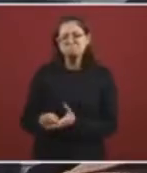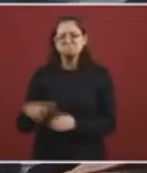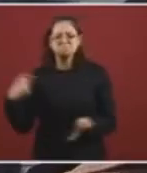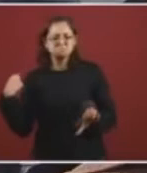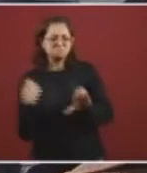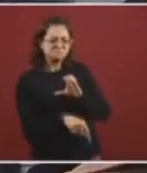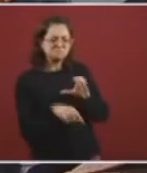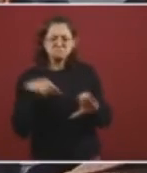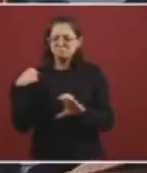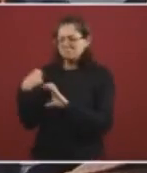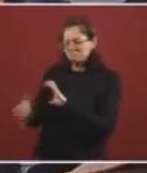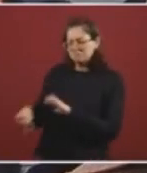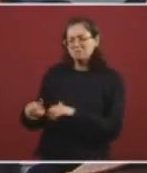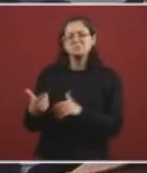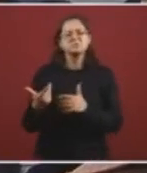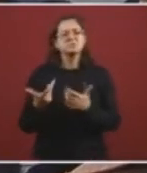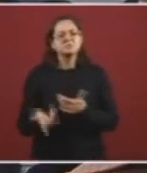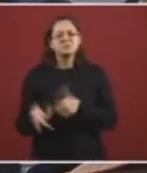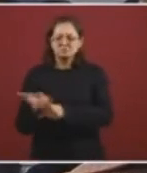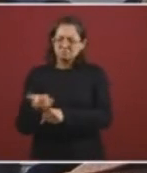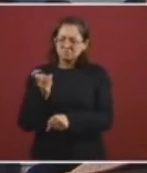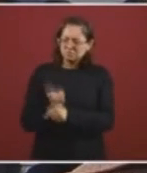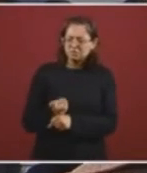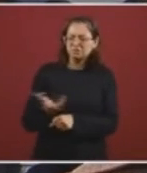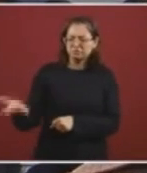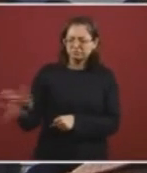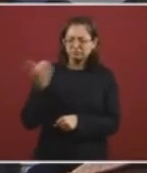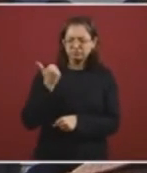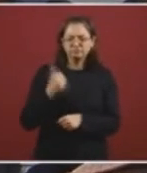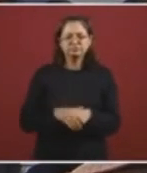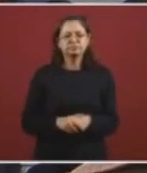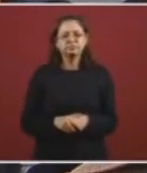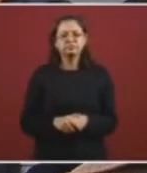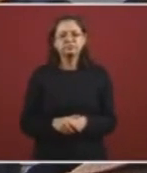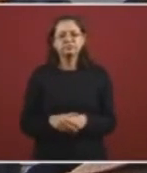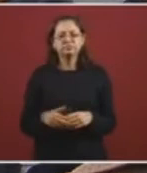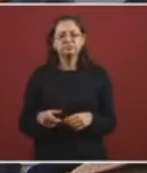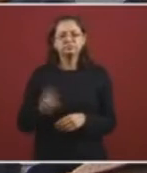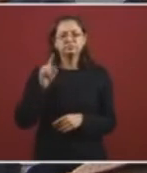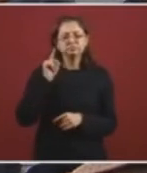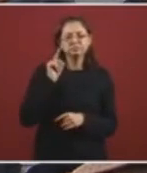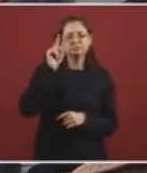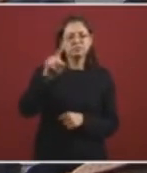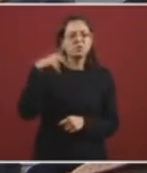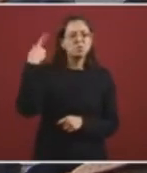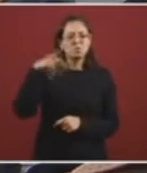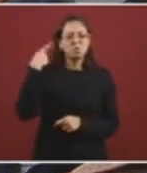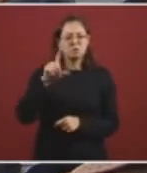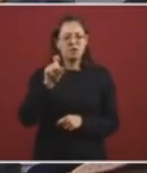Madero lo invita a ir a los baños termales de Tehuacán, Puebla,